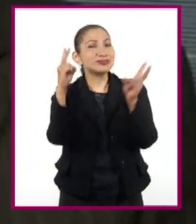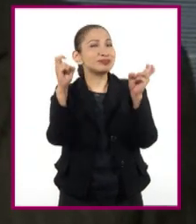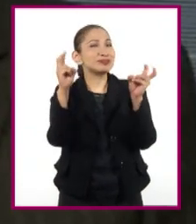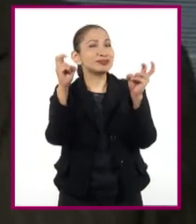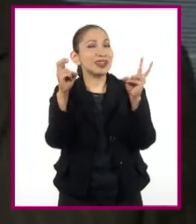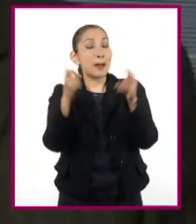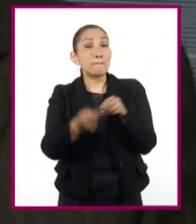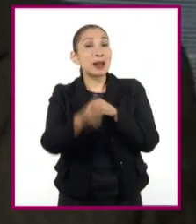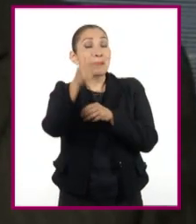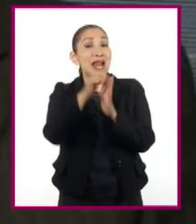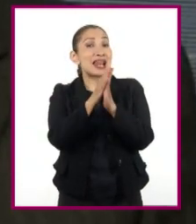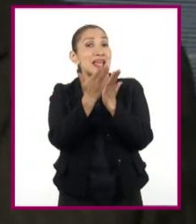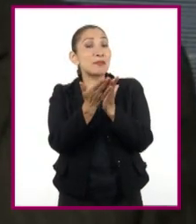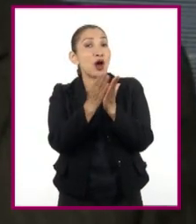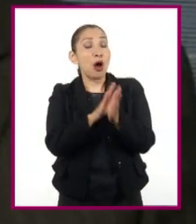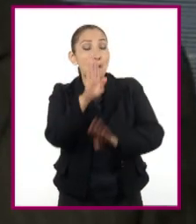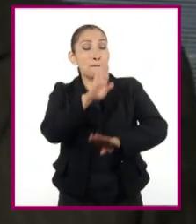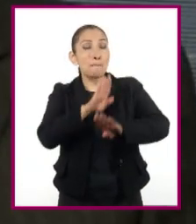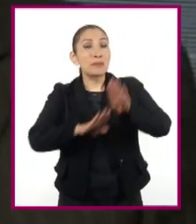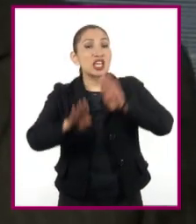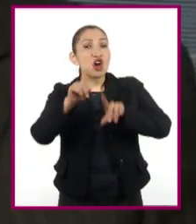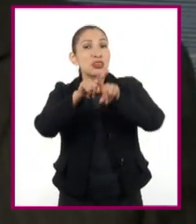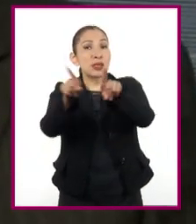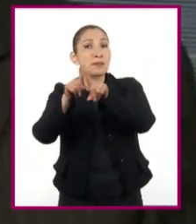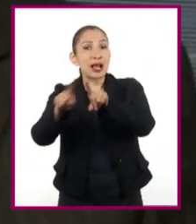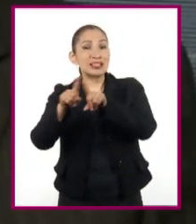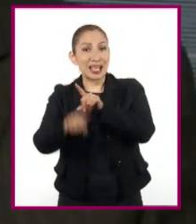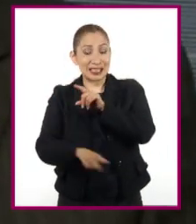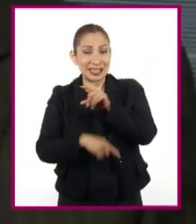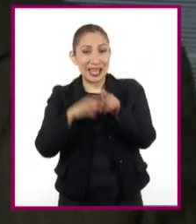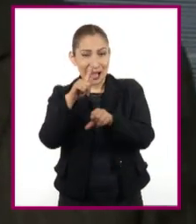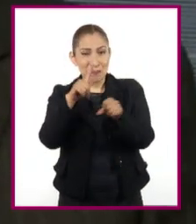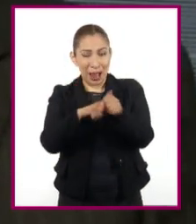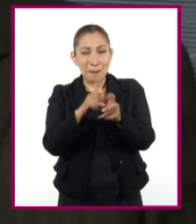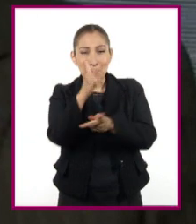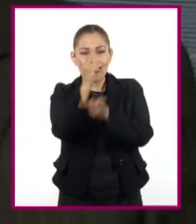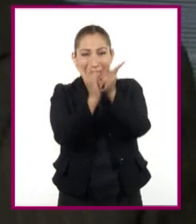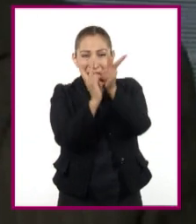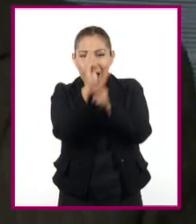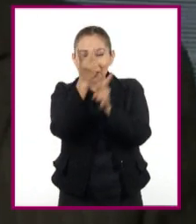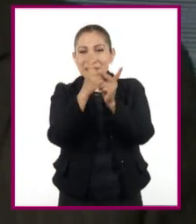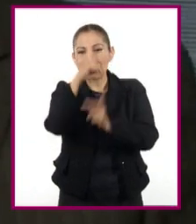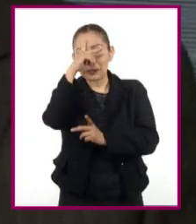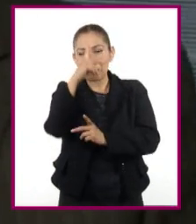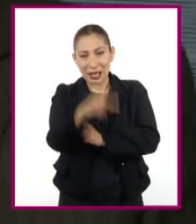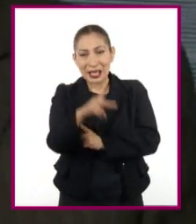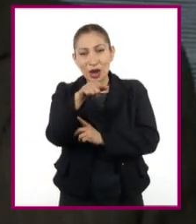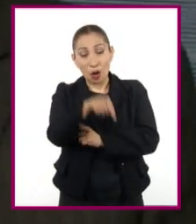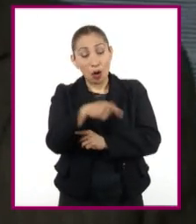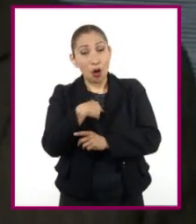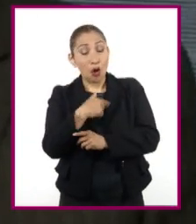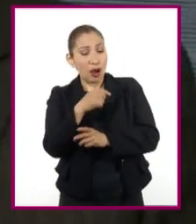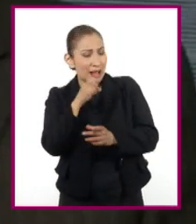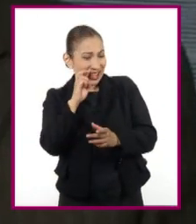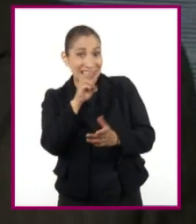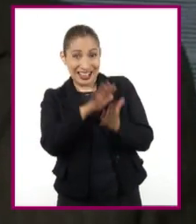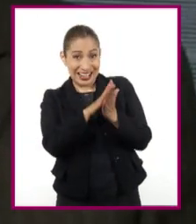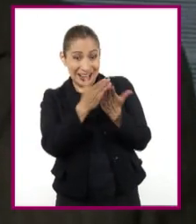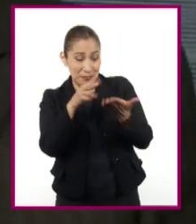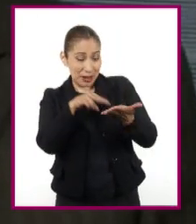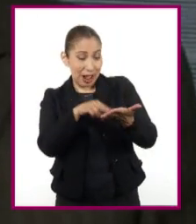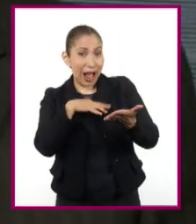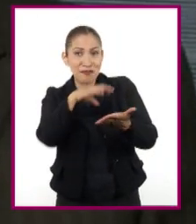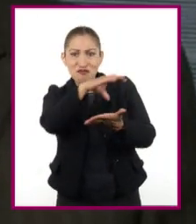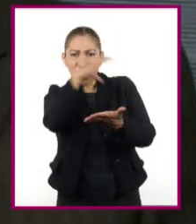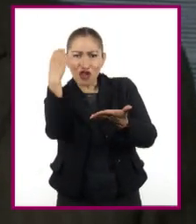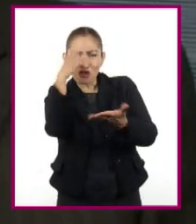su momento el primer libro sobre biodiversidad y fauna mexicana, que es el libro de Leupold. Y en ese libro, curiosamente,